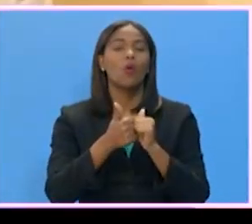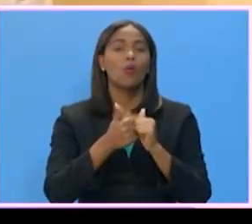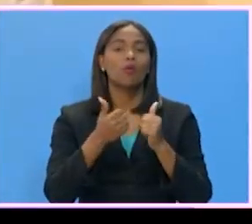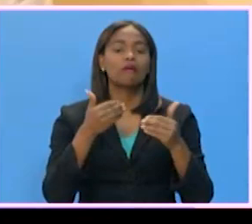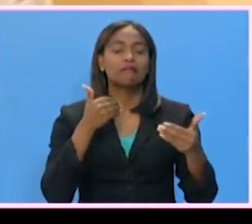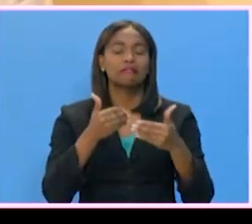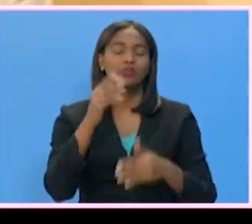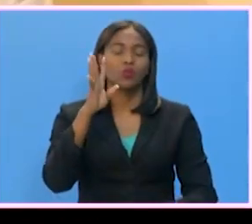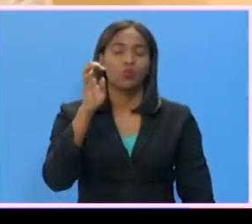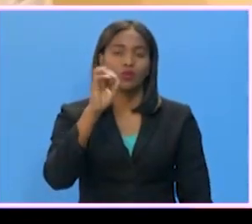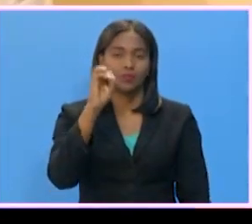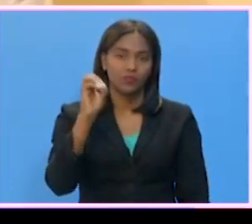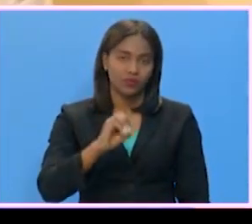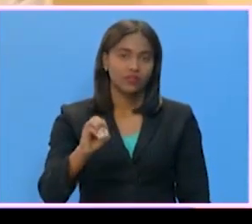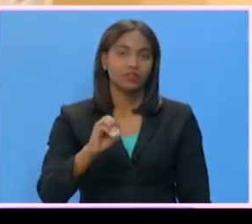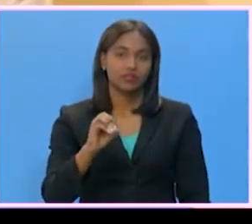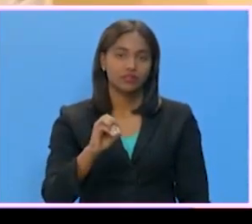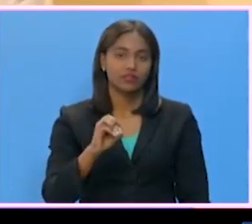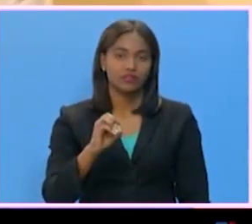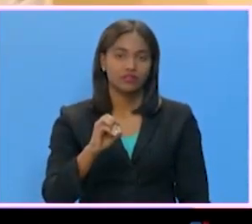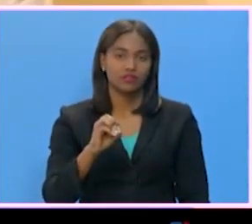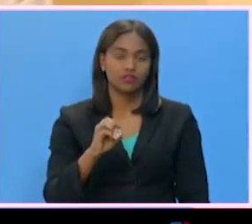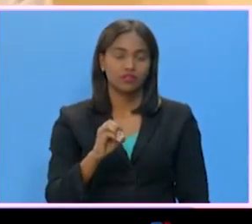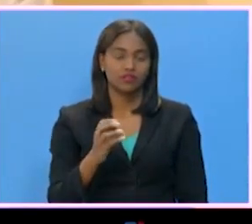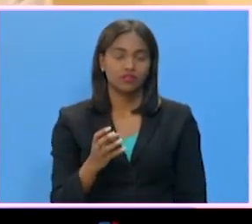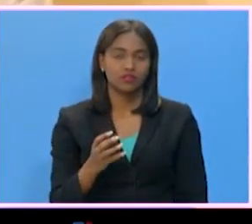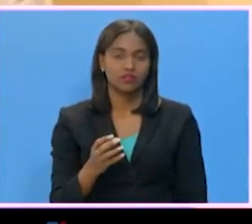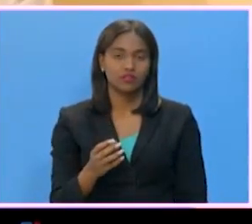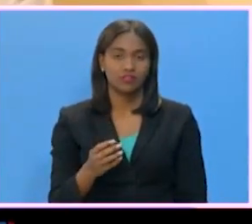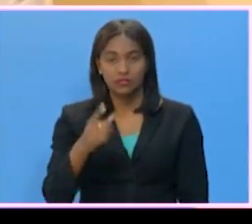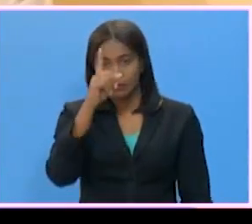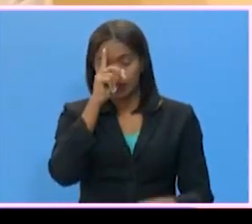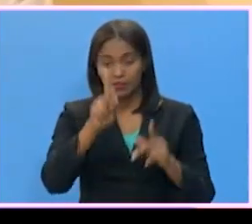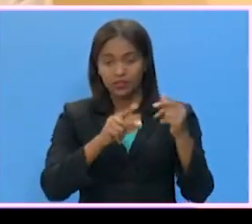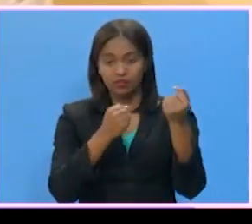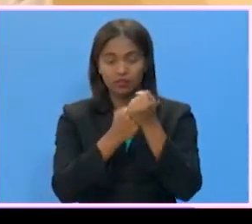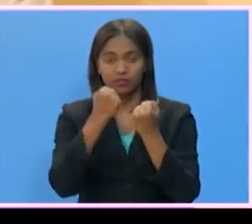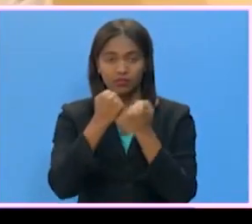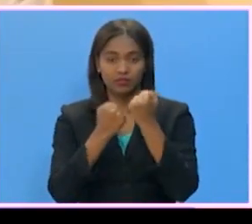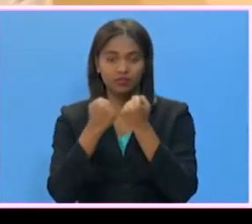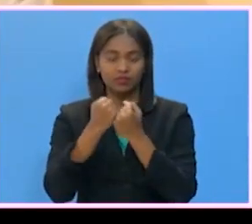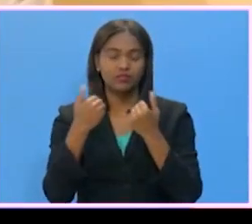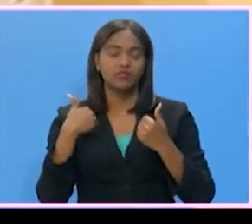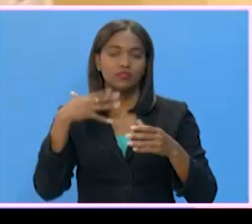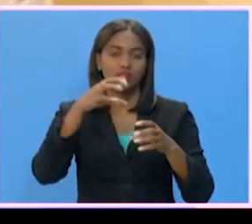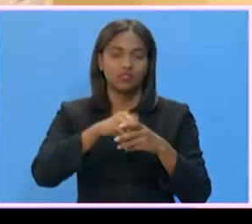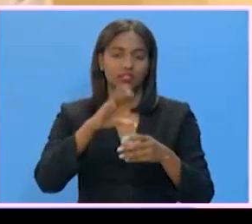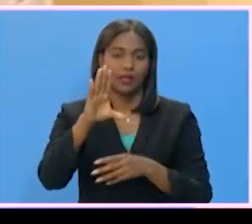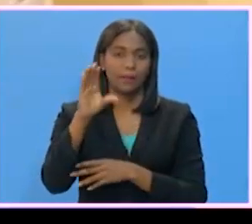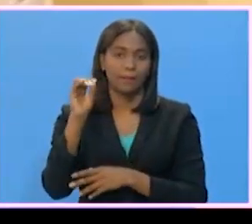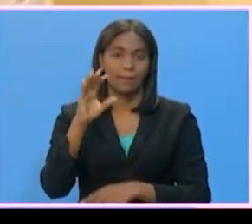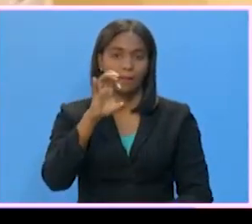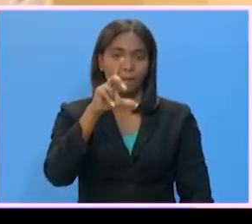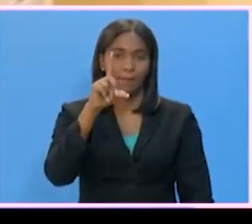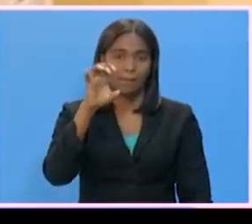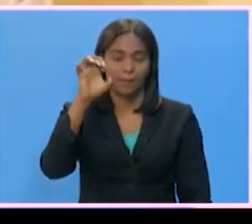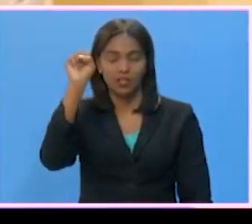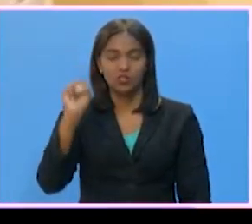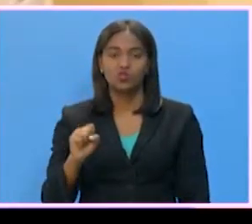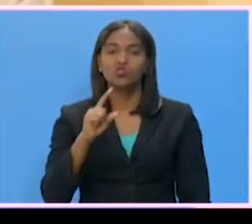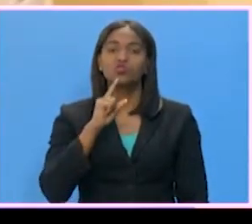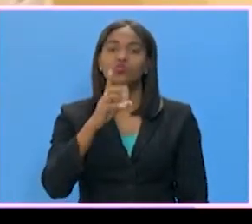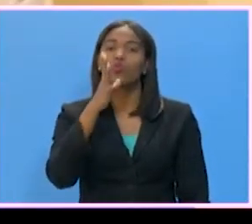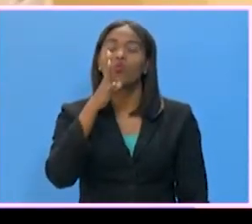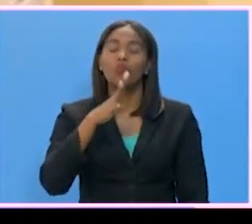el 40% de los colaboradores que pertenecen a la empresa EDESUR son